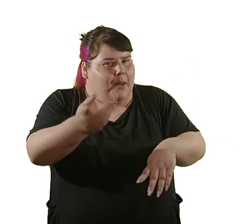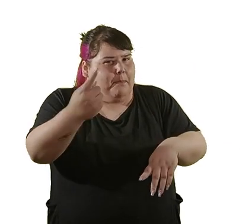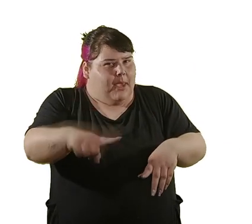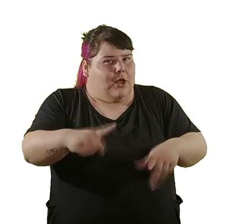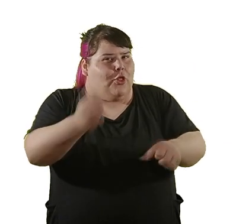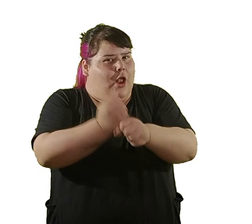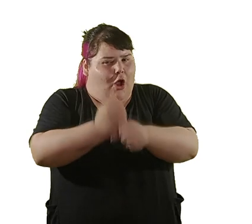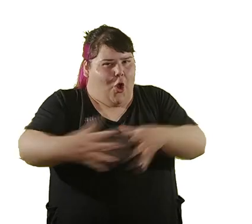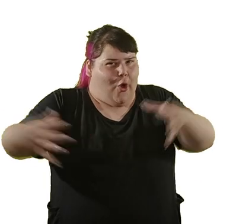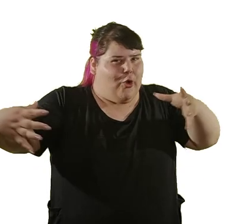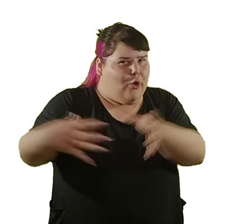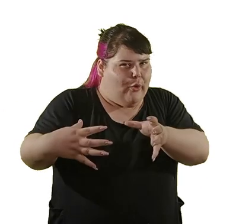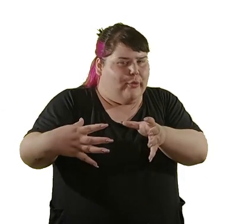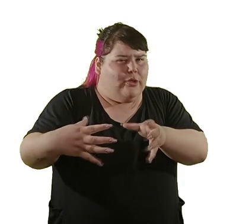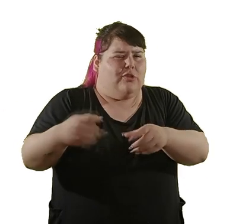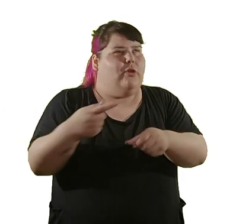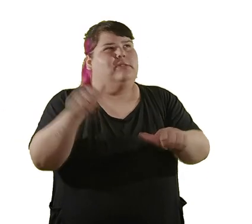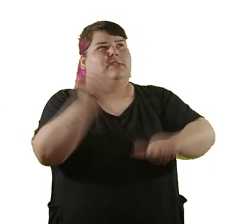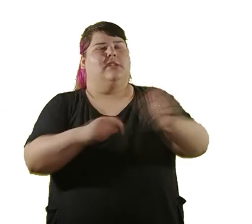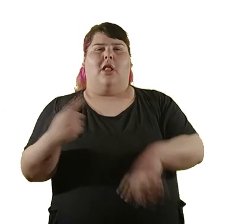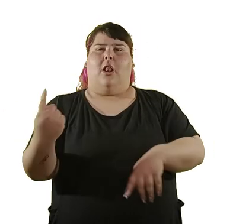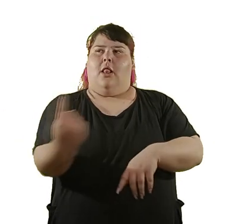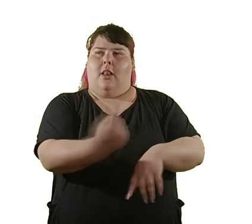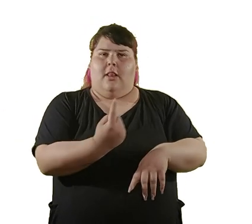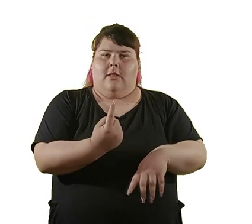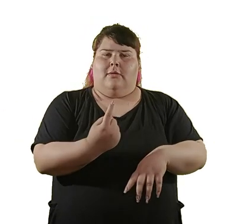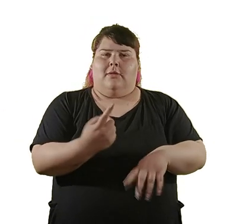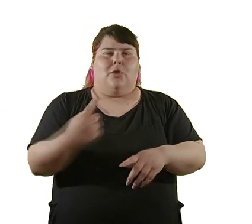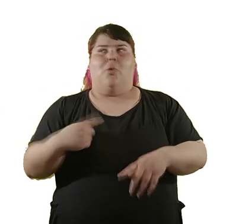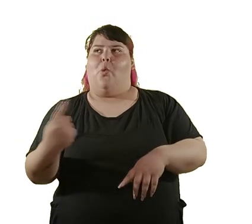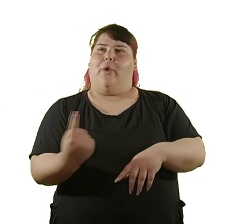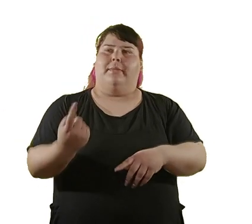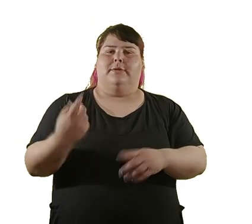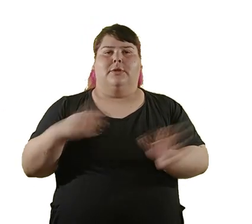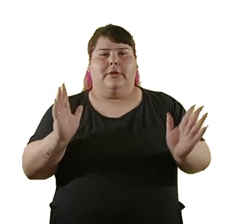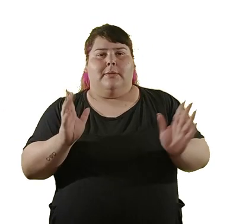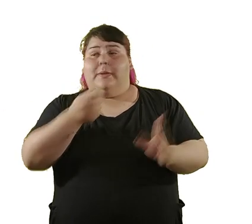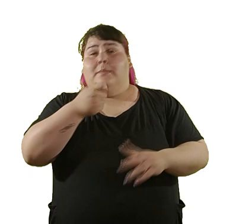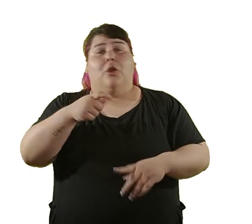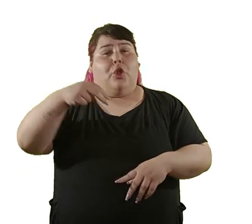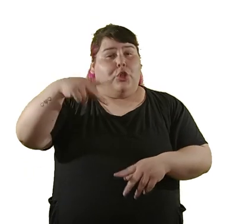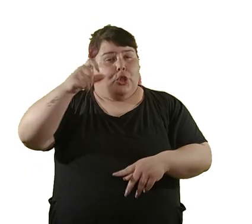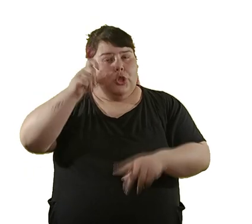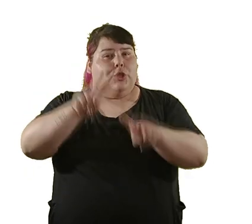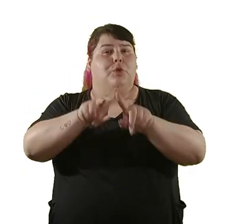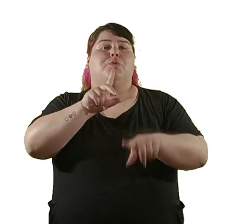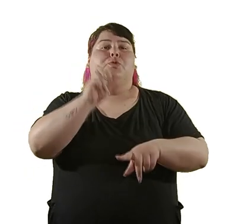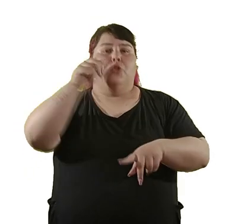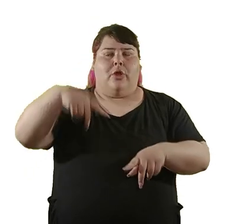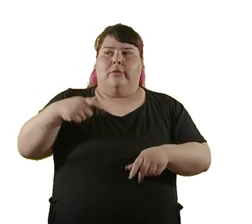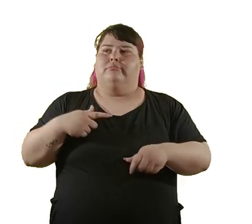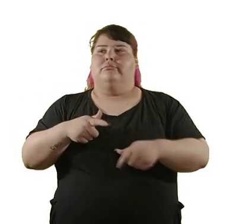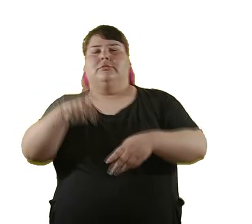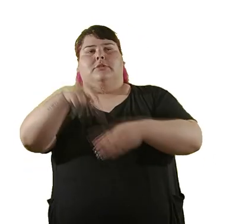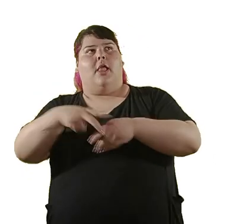hace en conjunto, ¿no? Como algo colectivo. La ciencia no es individual, no es una persona, un día. Newton abajo del árbol se le cayó la manzana en la cabeza, se